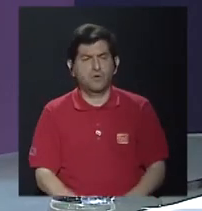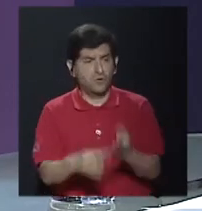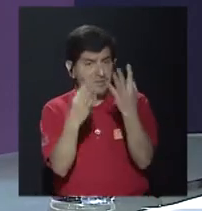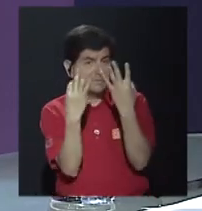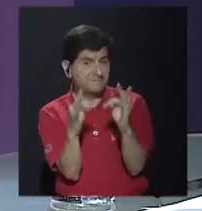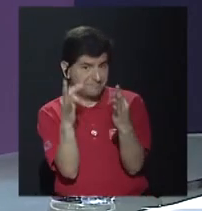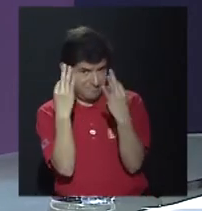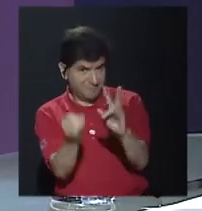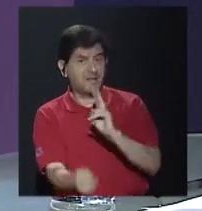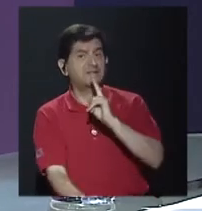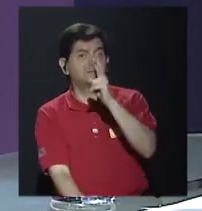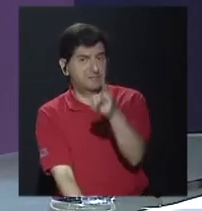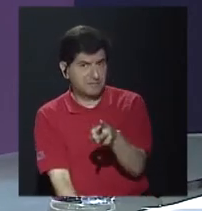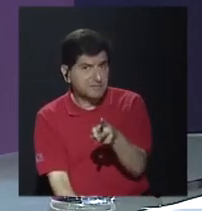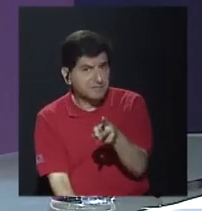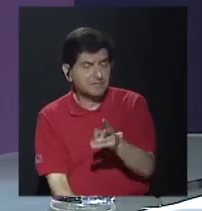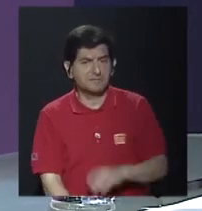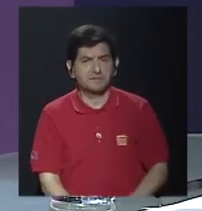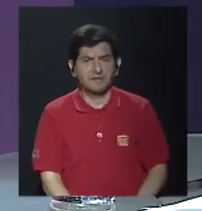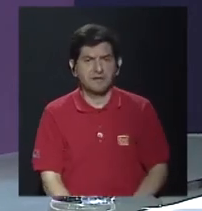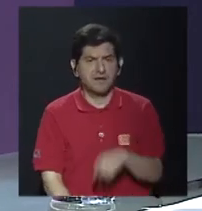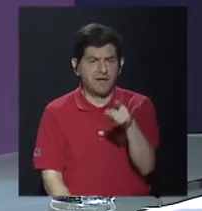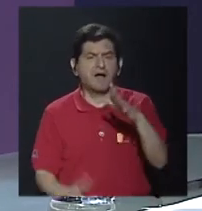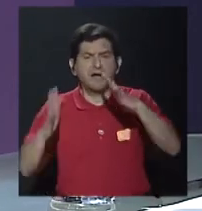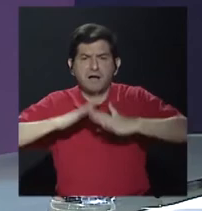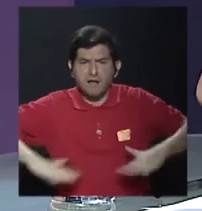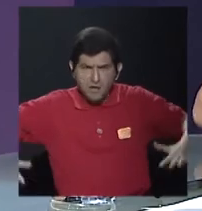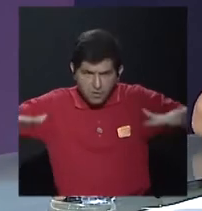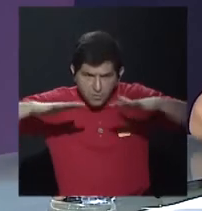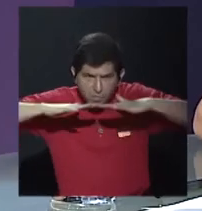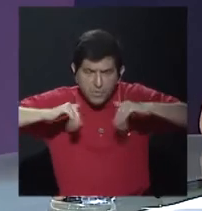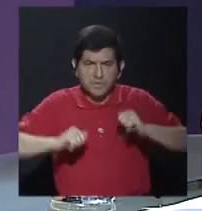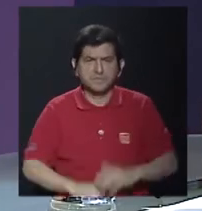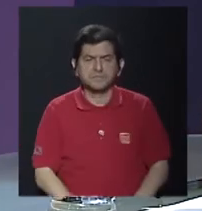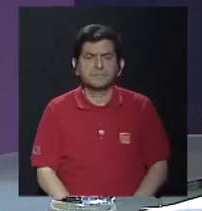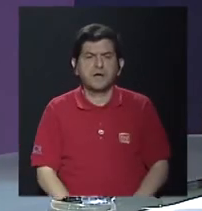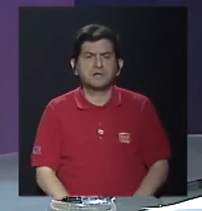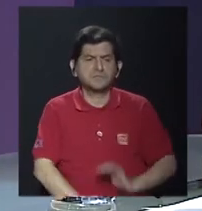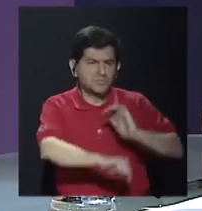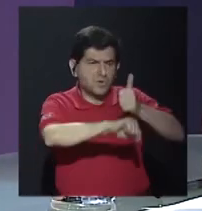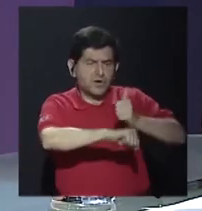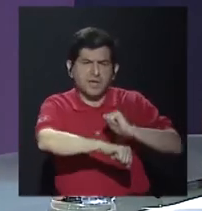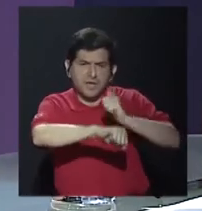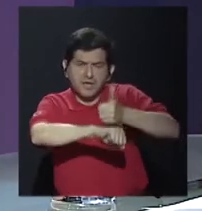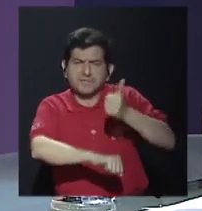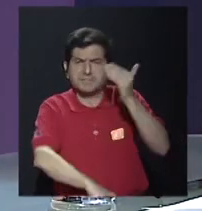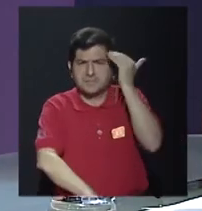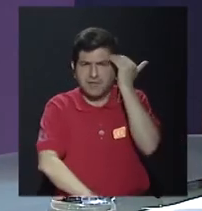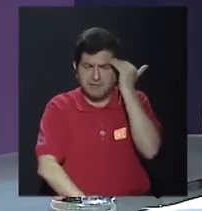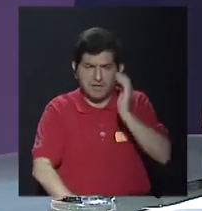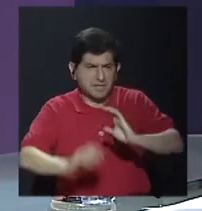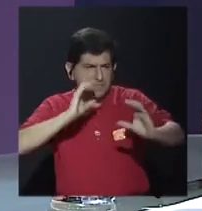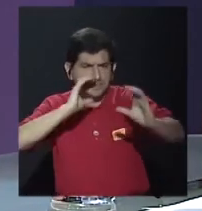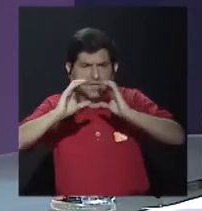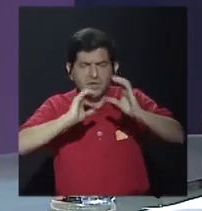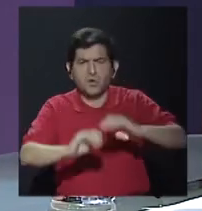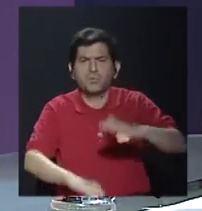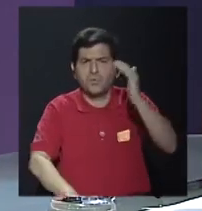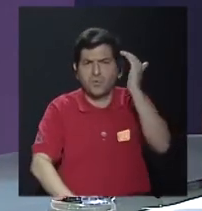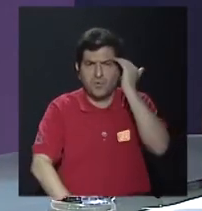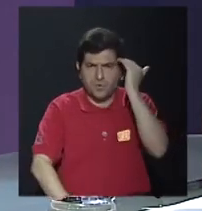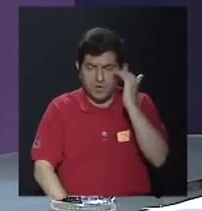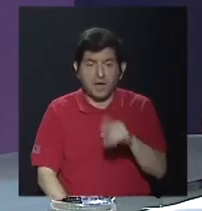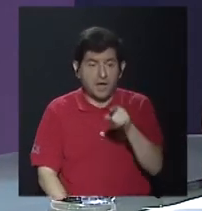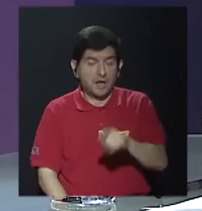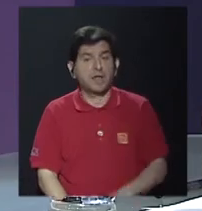convertirlos realmente en espacios de creación de conocimiento y de transmitir ese conocimiento, que es un